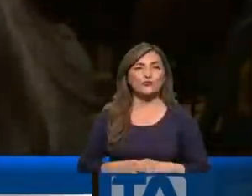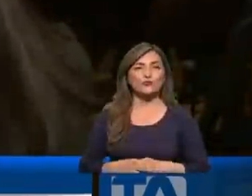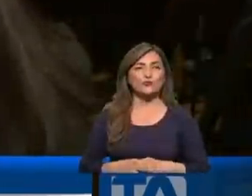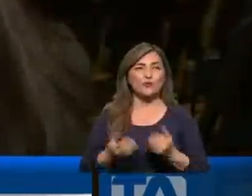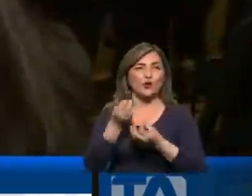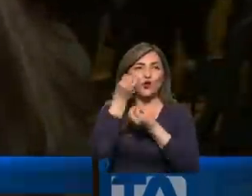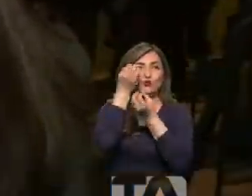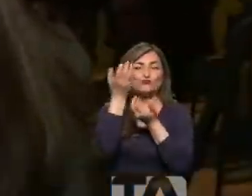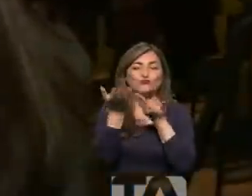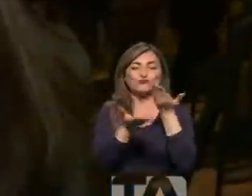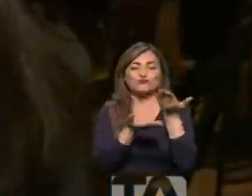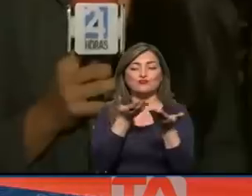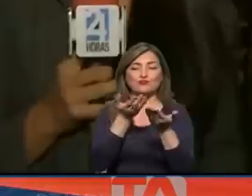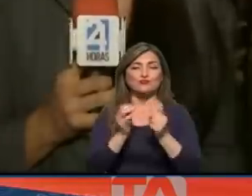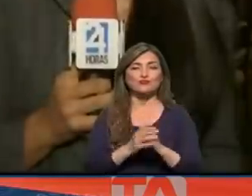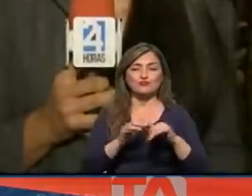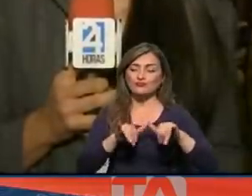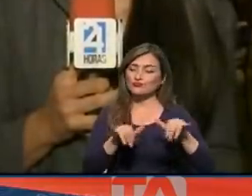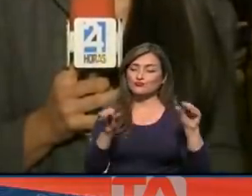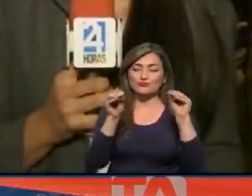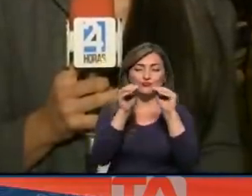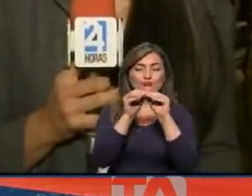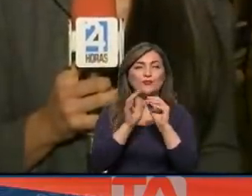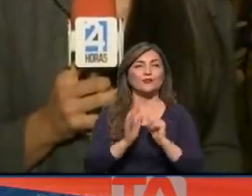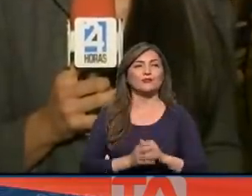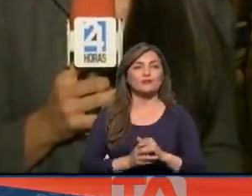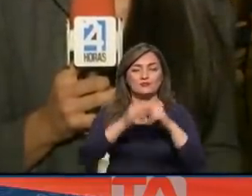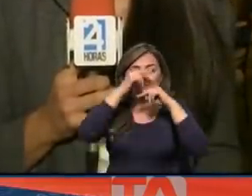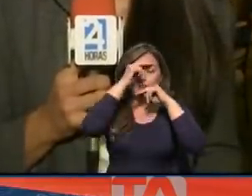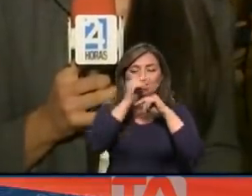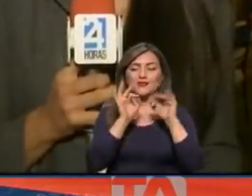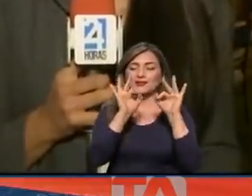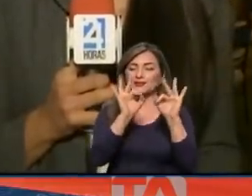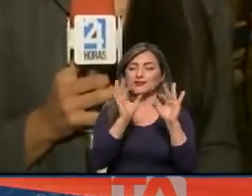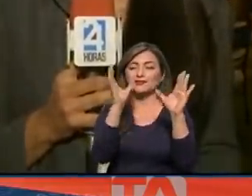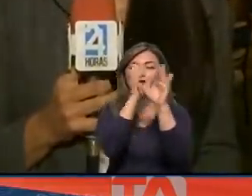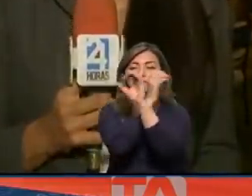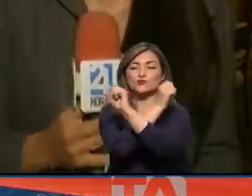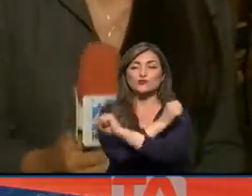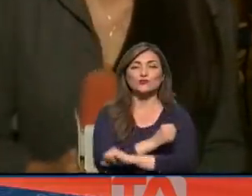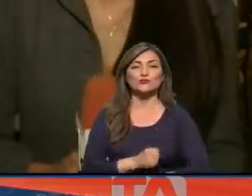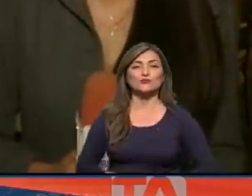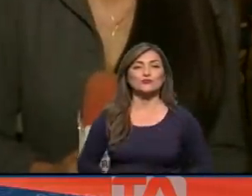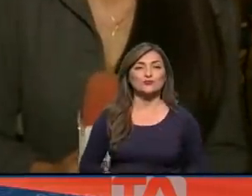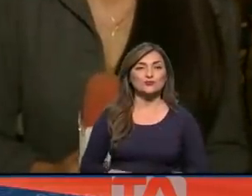podemos compartir al momento, Diana. Regresamos contigo a estudios que tienes más noticias. Una excelente noche.